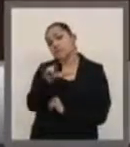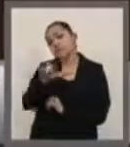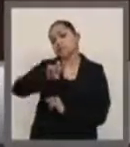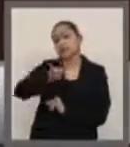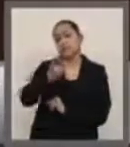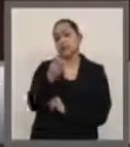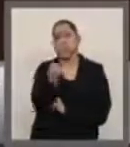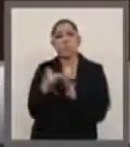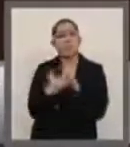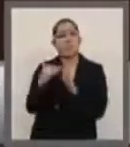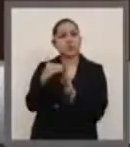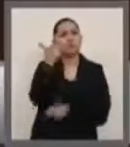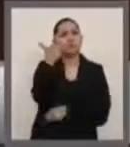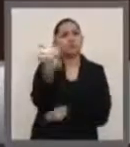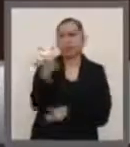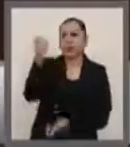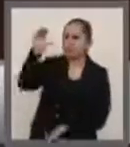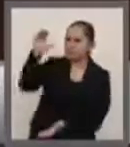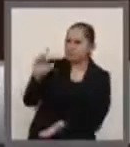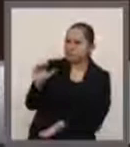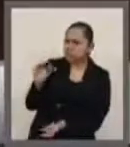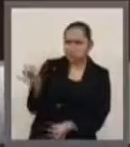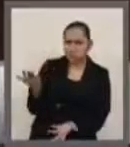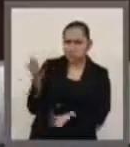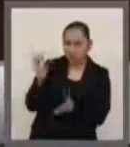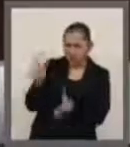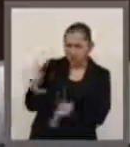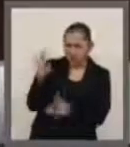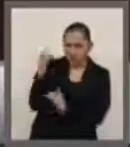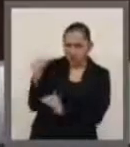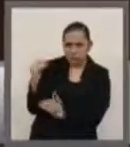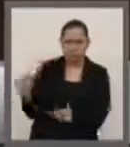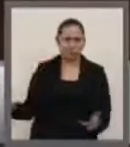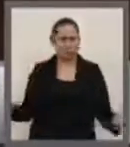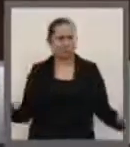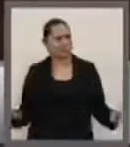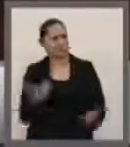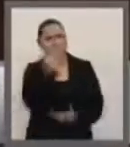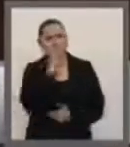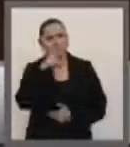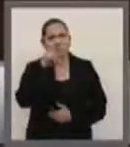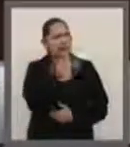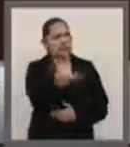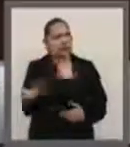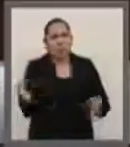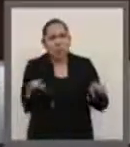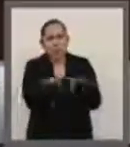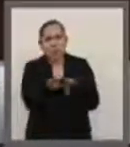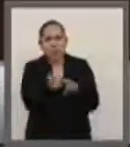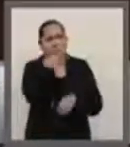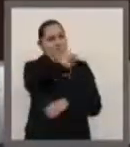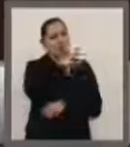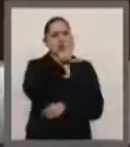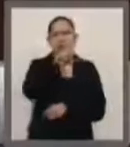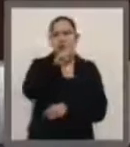26.739 millones de pesos. Señores y señoras, ¿cómo es posible que a Lorenzo Córdoba y a